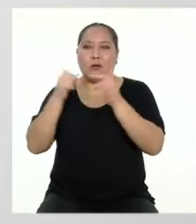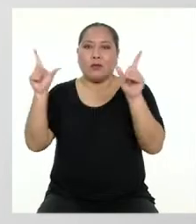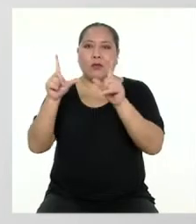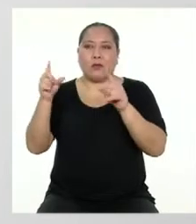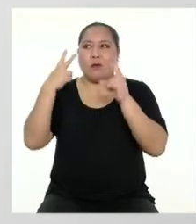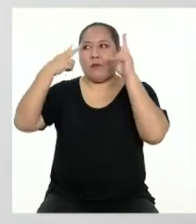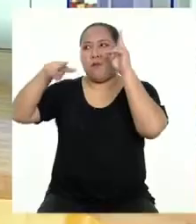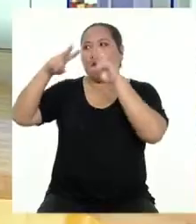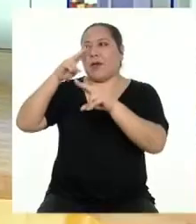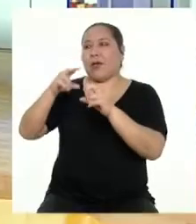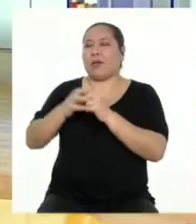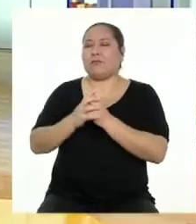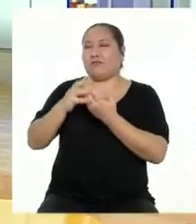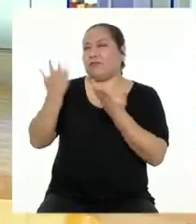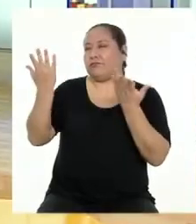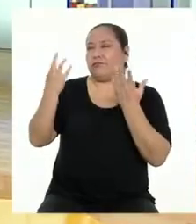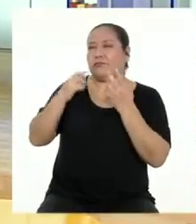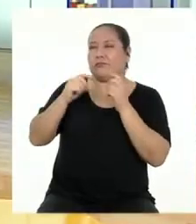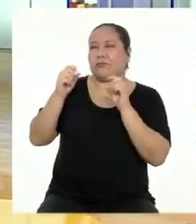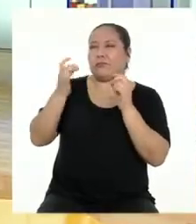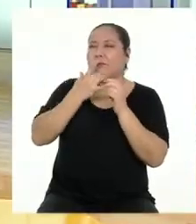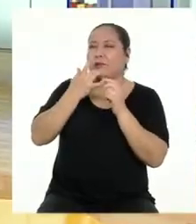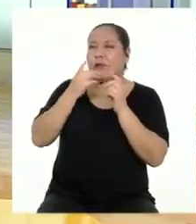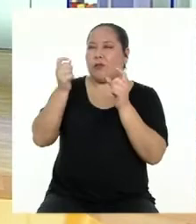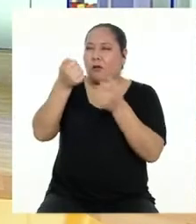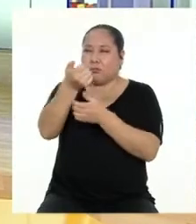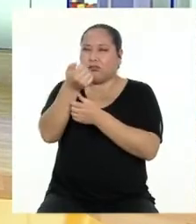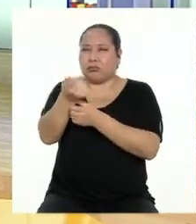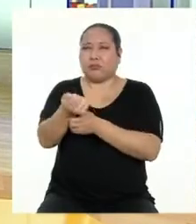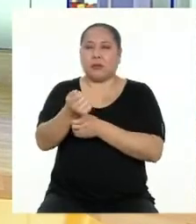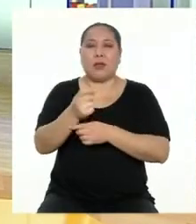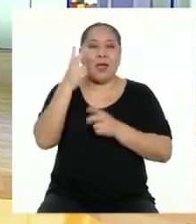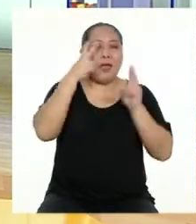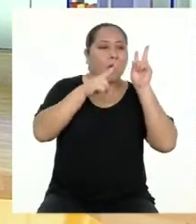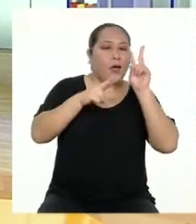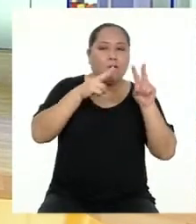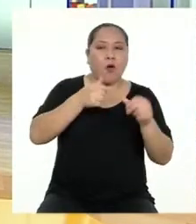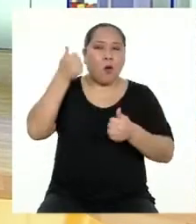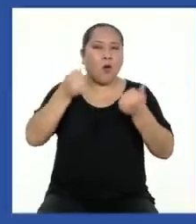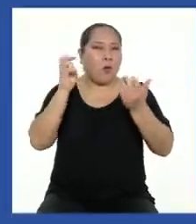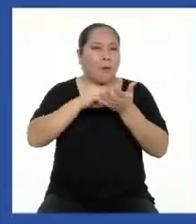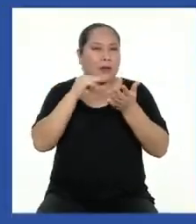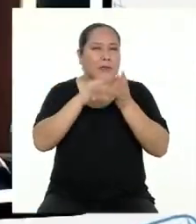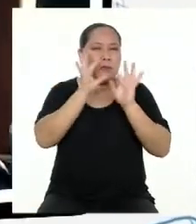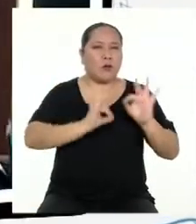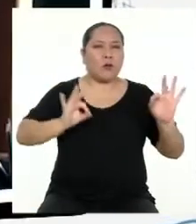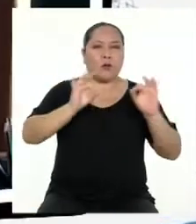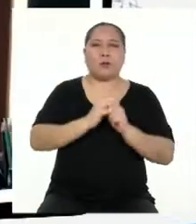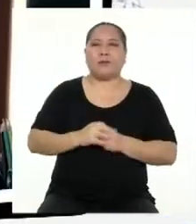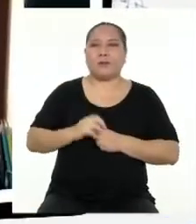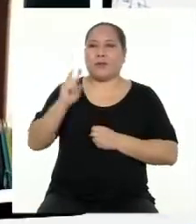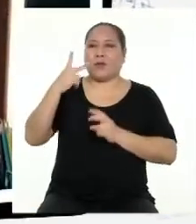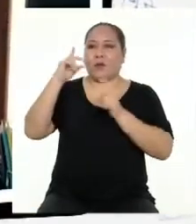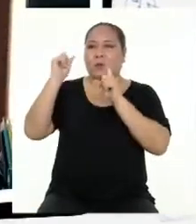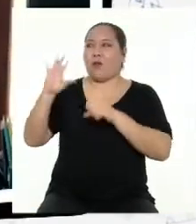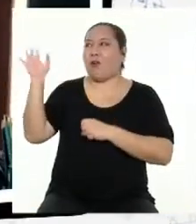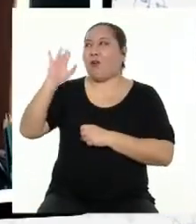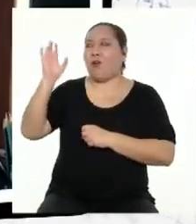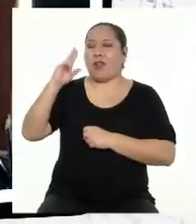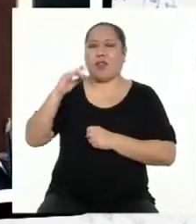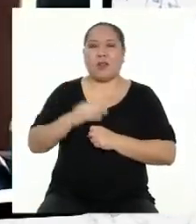experiencia propia te diré que si en una familia hay unión y respeto, no hay problema económico que la tumbe. Bueno, veamos si las chicas y chicos